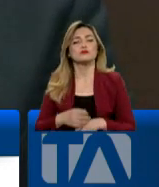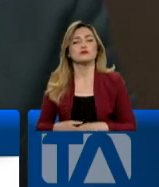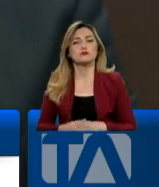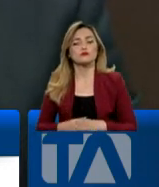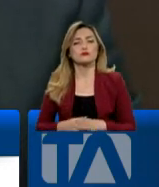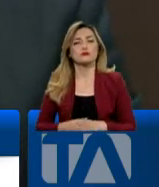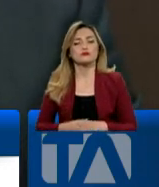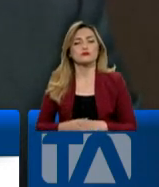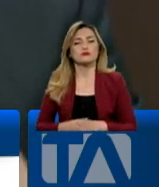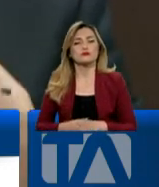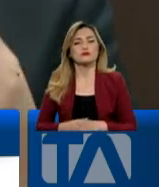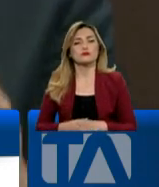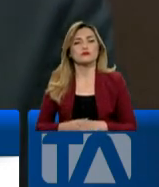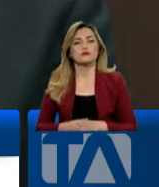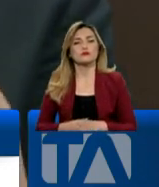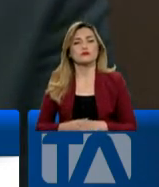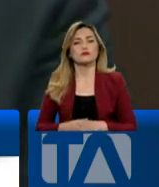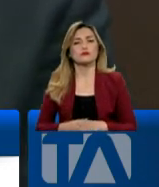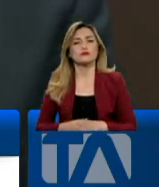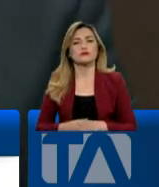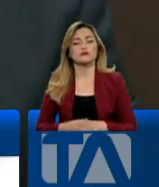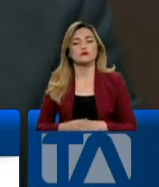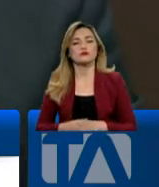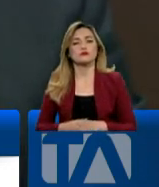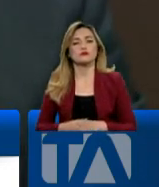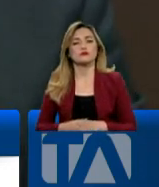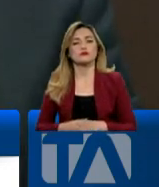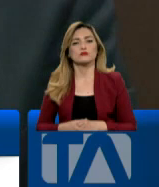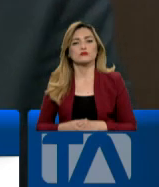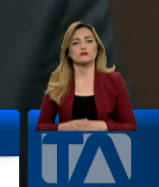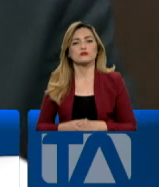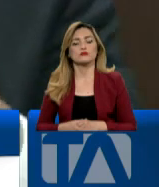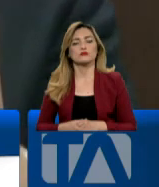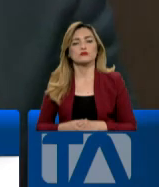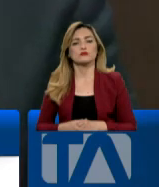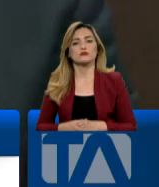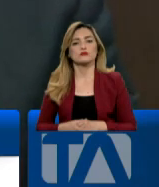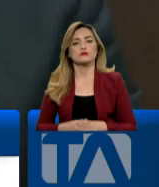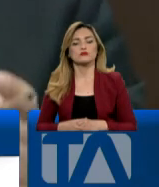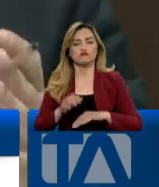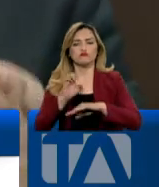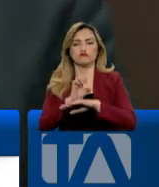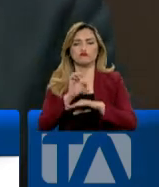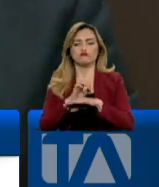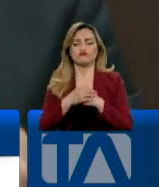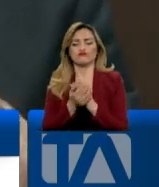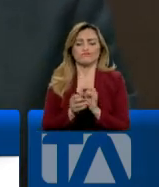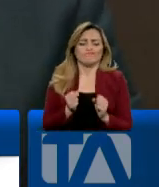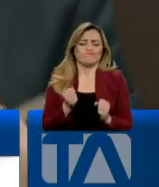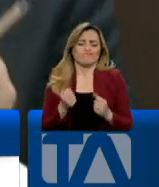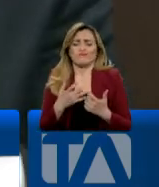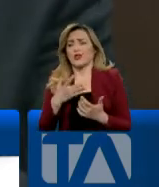muchos ecuatorianos en una situación complicada y angustiosa, pero lo que queremos es aprovechar los